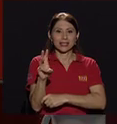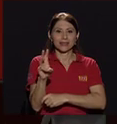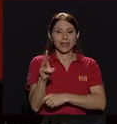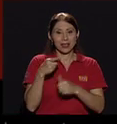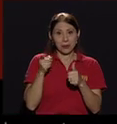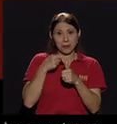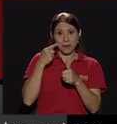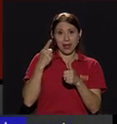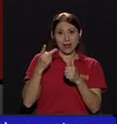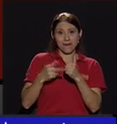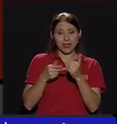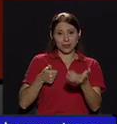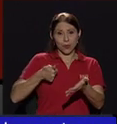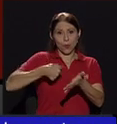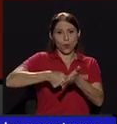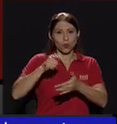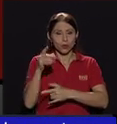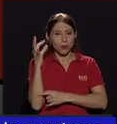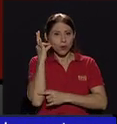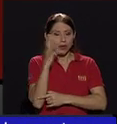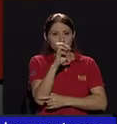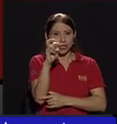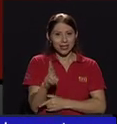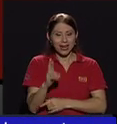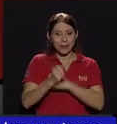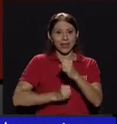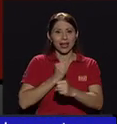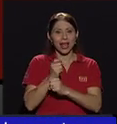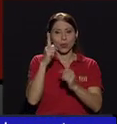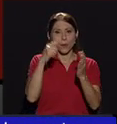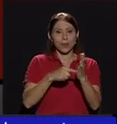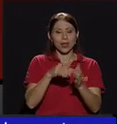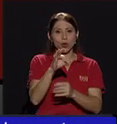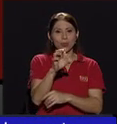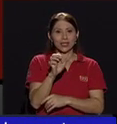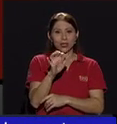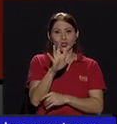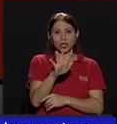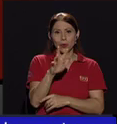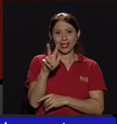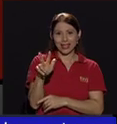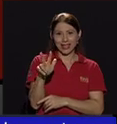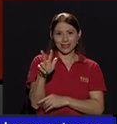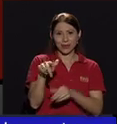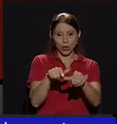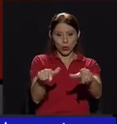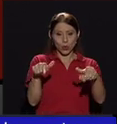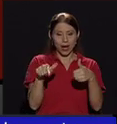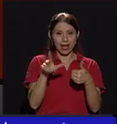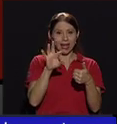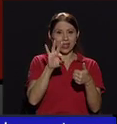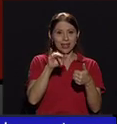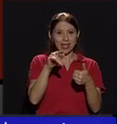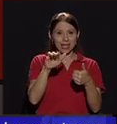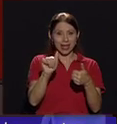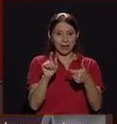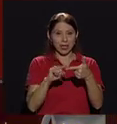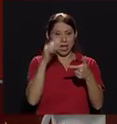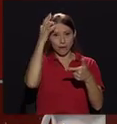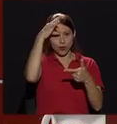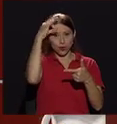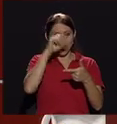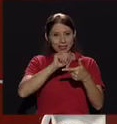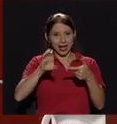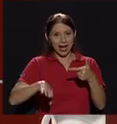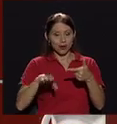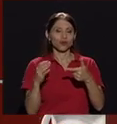66 de la emisión del primer voto de una mujer en Costa Rica en 1953 en La Tigra y en la Florencia de San Carlos, La Fortuna, perdón,